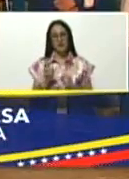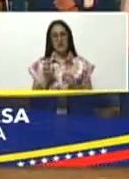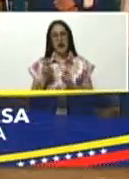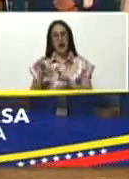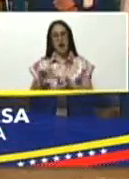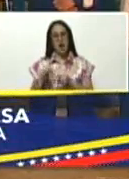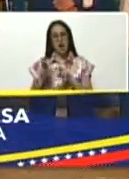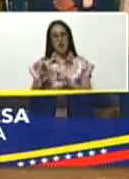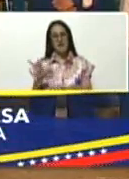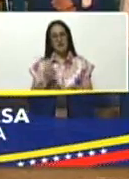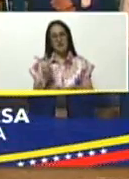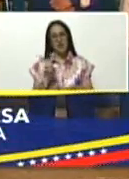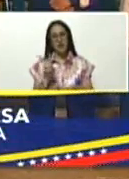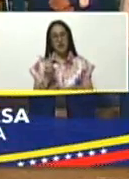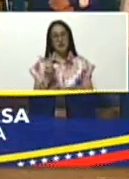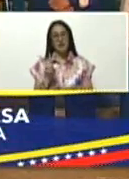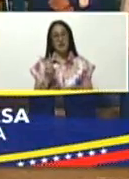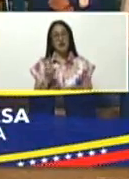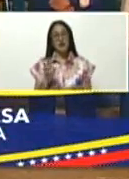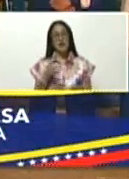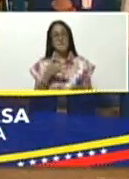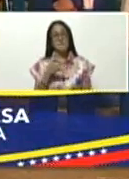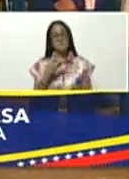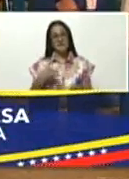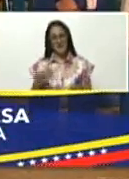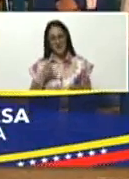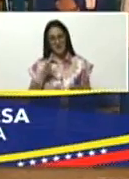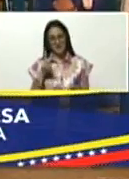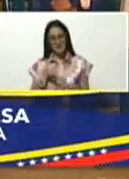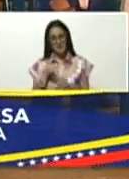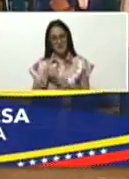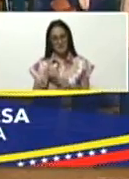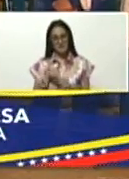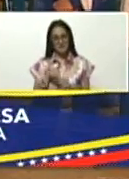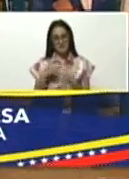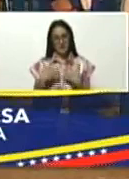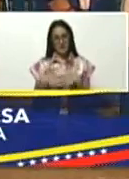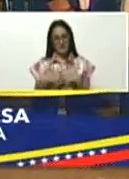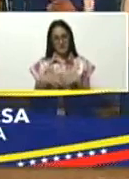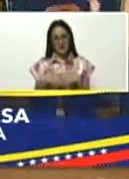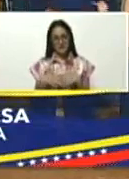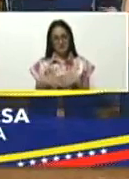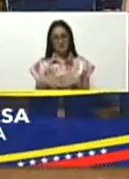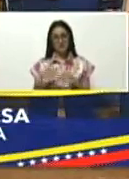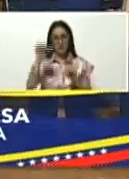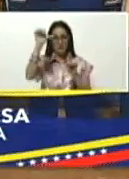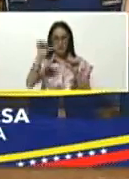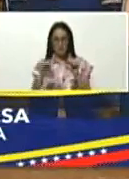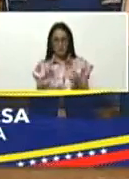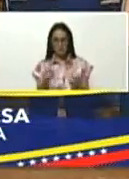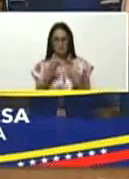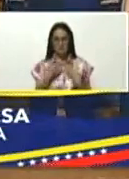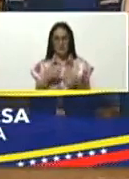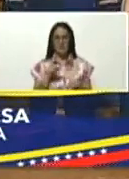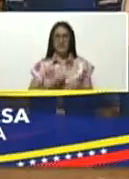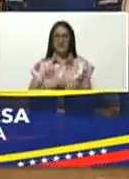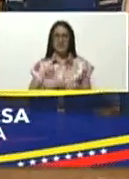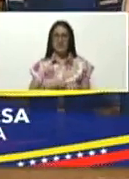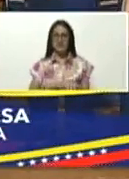dirige el propio presidente de Pequivén, le voy a dar la palabra conversadito, para que nos explique los